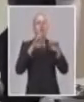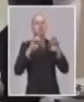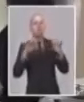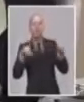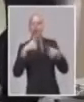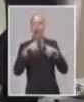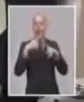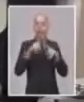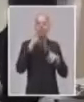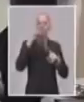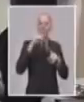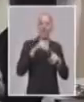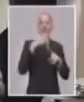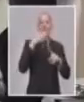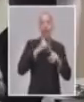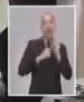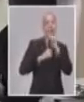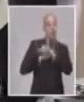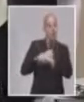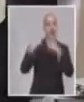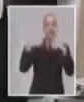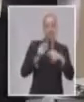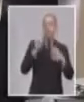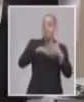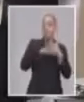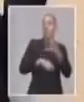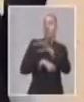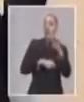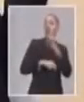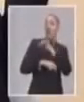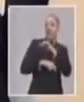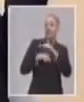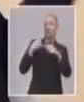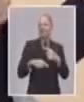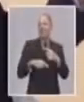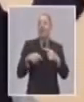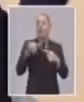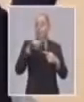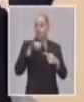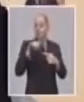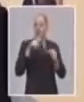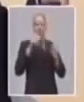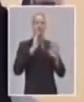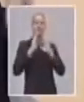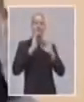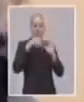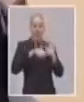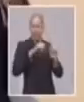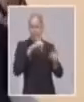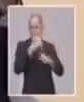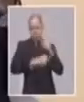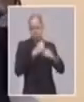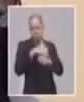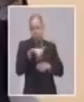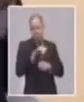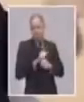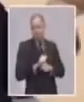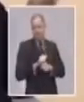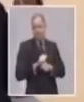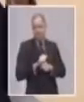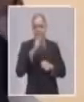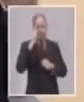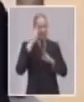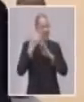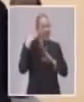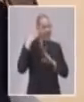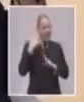aportan las redes sociales? ¿Cuál es el cambio de dinámica que le da a eso? El problema es el alcance que tiene. Es decir, las guerras culturales se han hecho intensificar mucho a partir de la